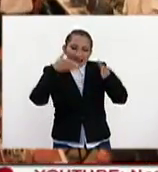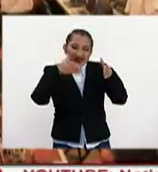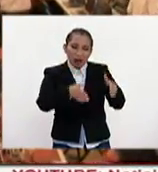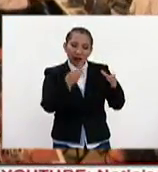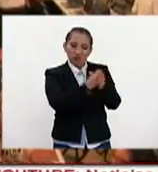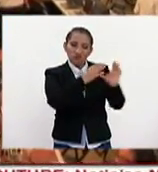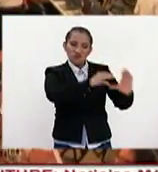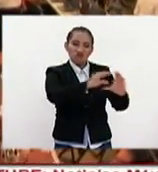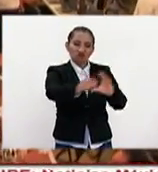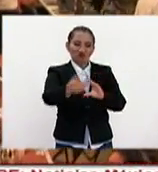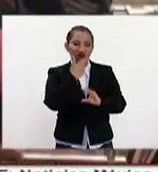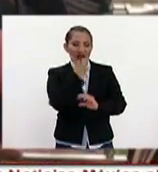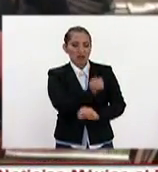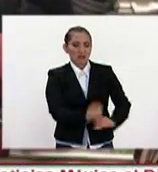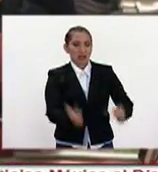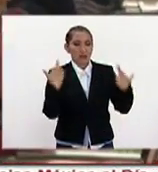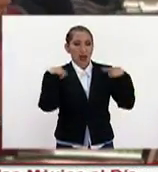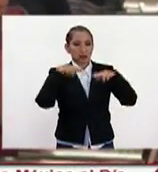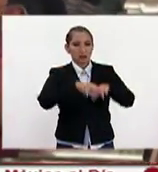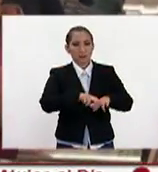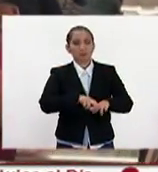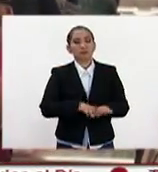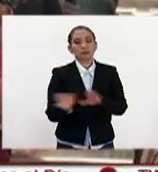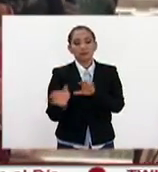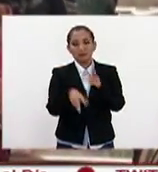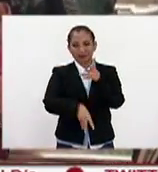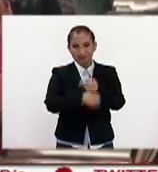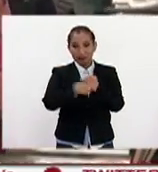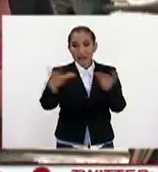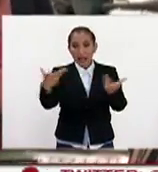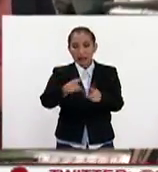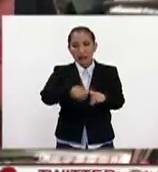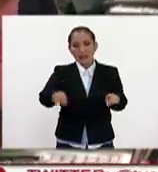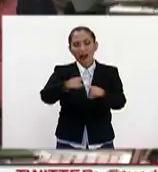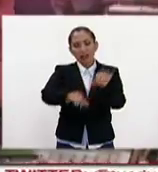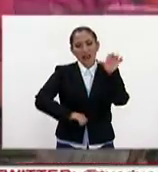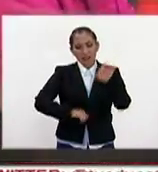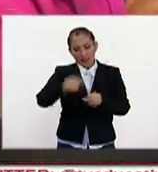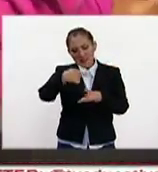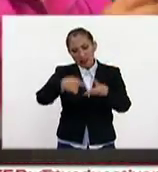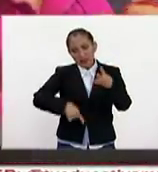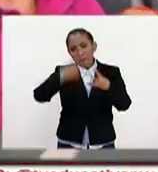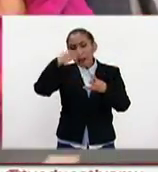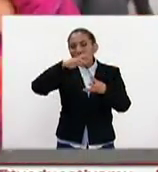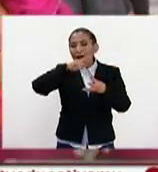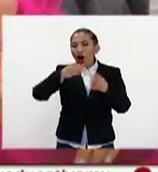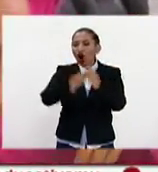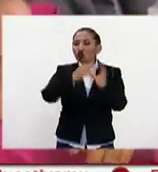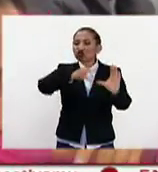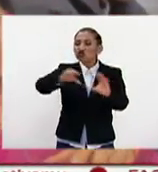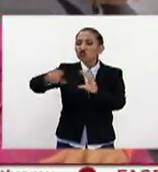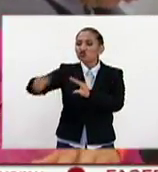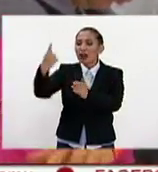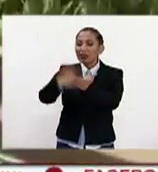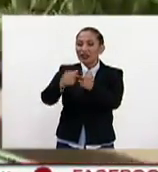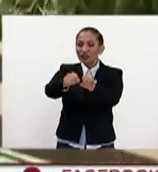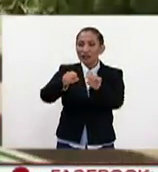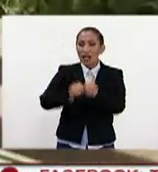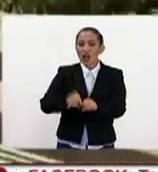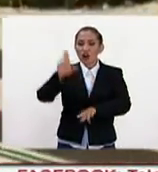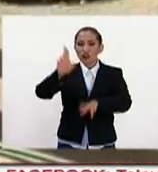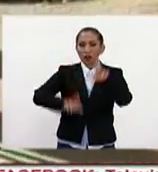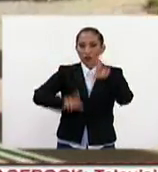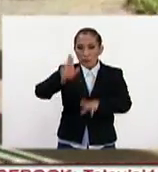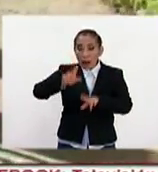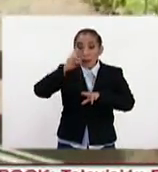la formación y capacitación de los maestros. Agregó que se realizarán diversas acciones para mejorar la enseñanza en las escuelas